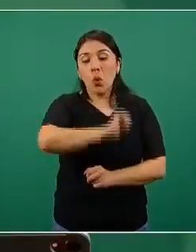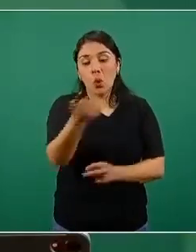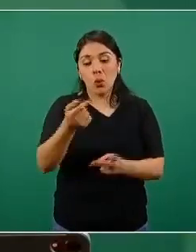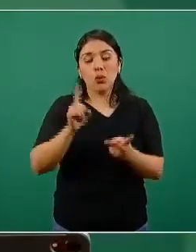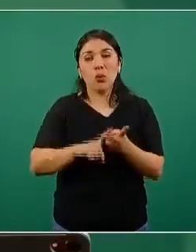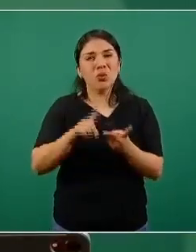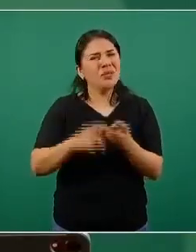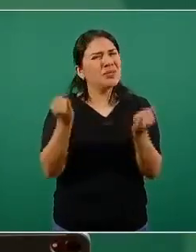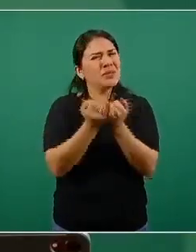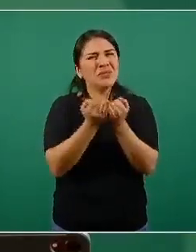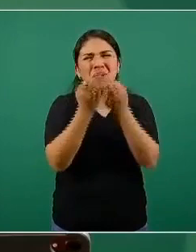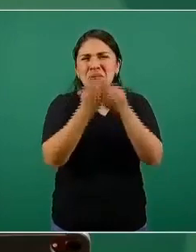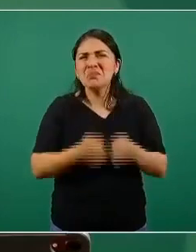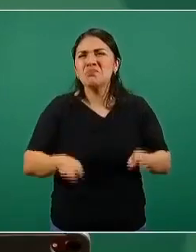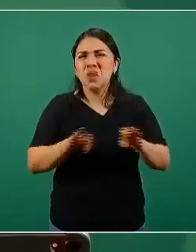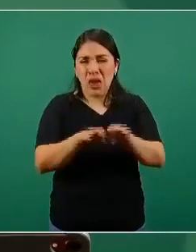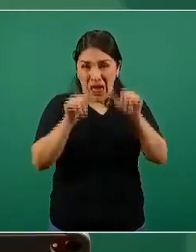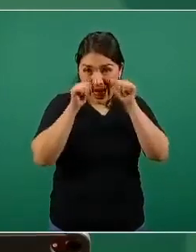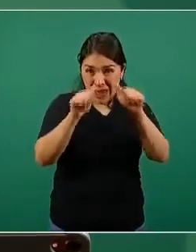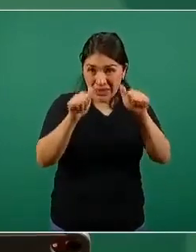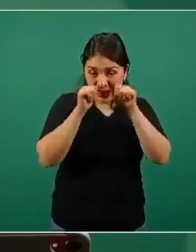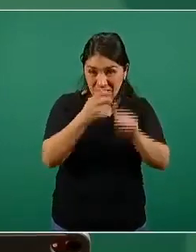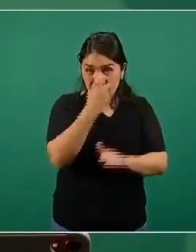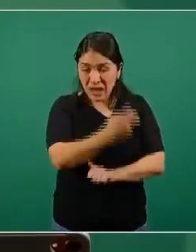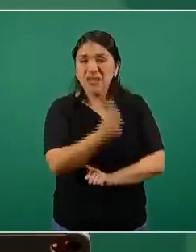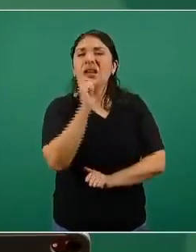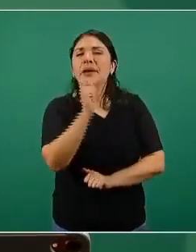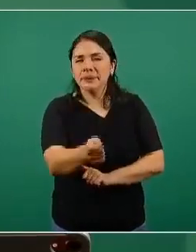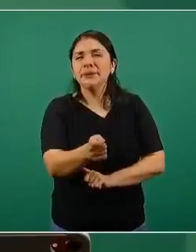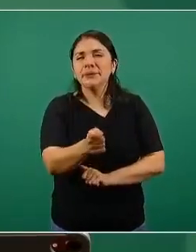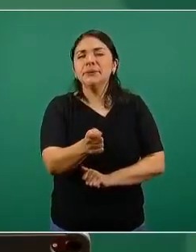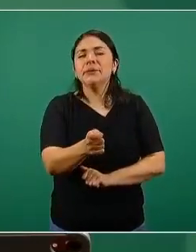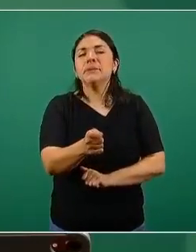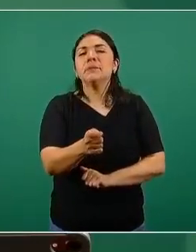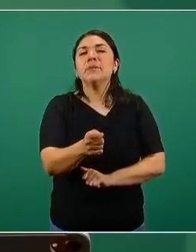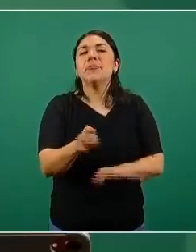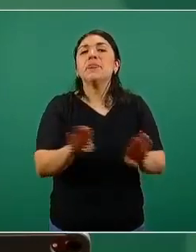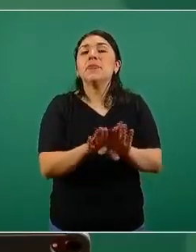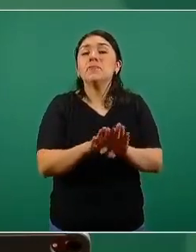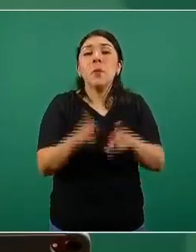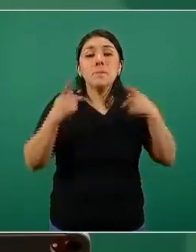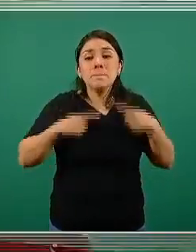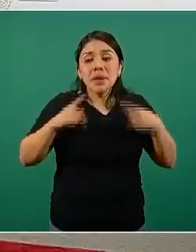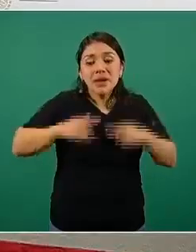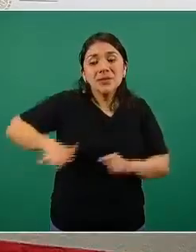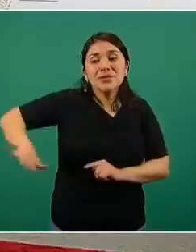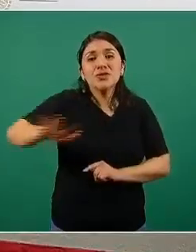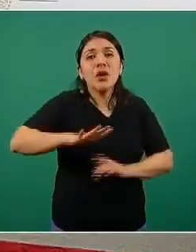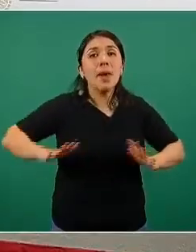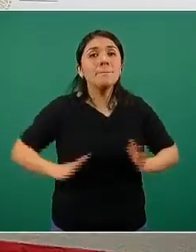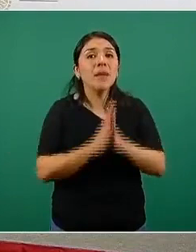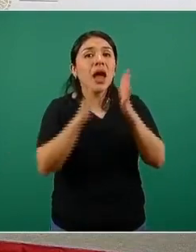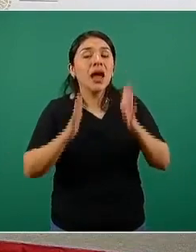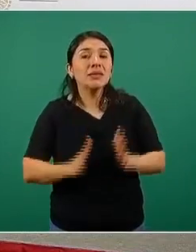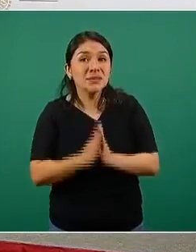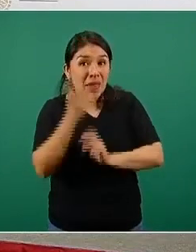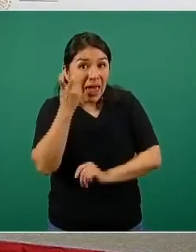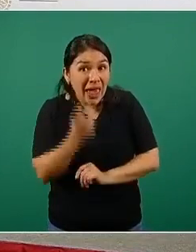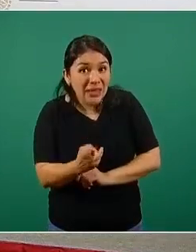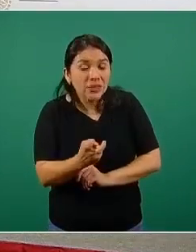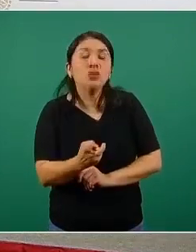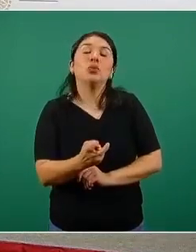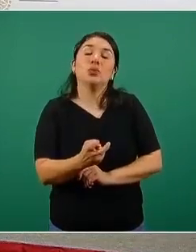parte fundamental de la atención primaria de la salud es precisamente la participación comunitaria. Y la participación comunitaria ha